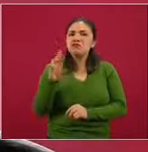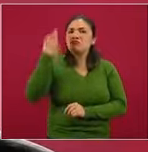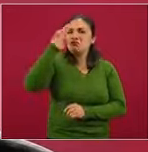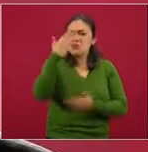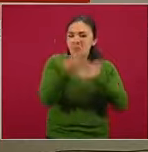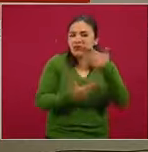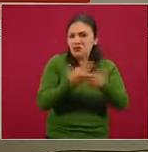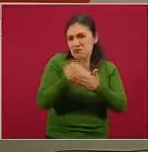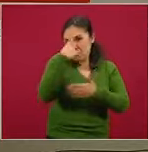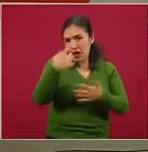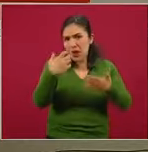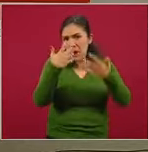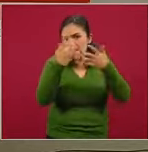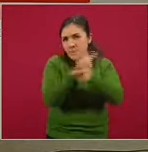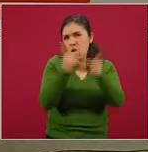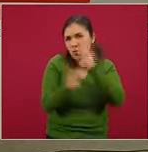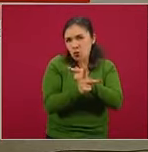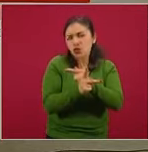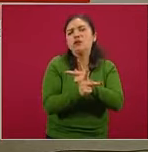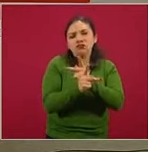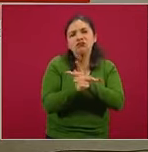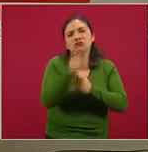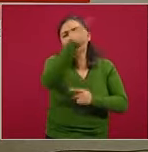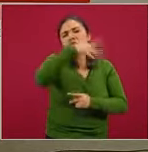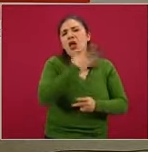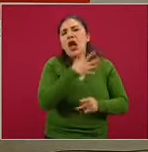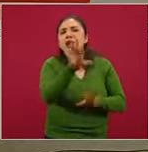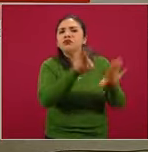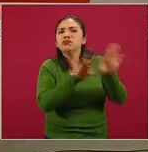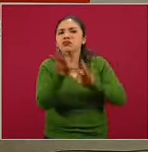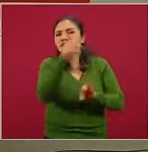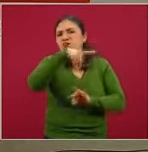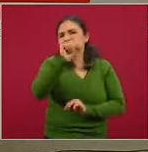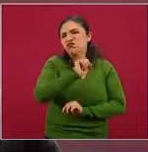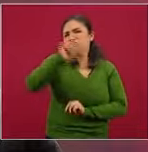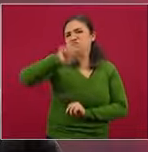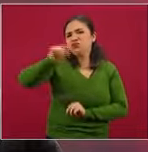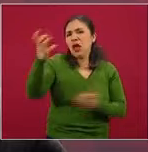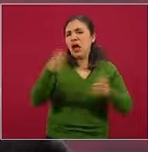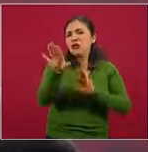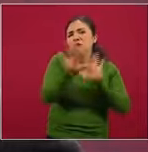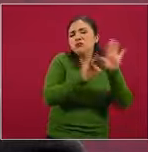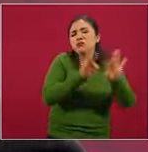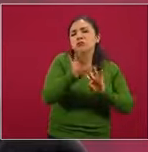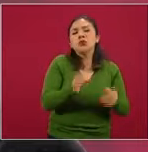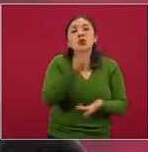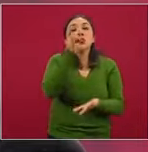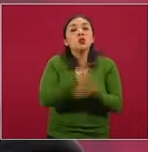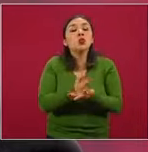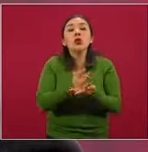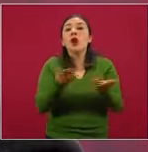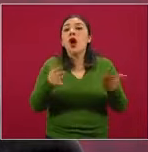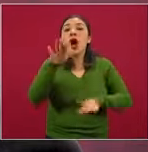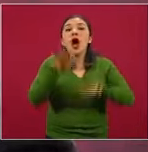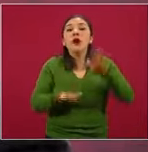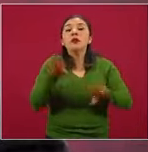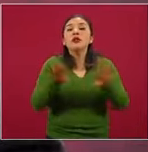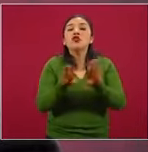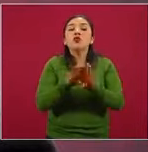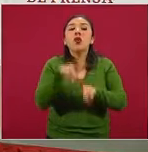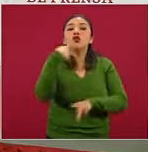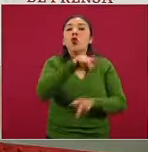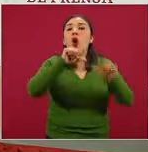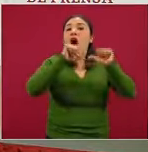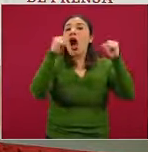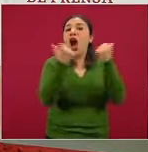los estudios. A veces estas comunidades académicas son seleccionadas solamente en los